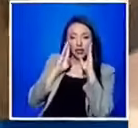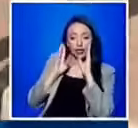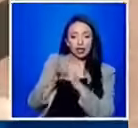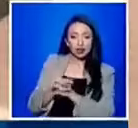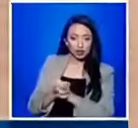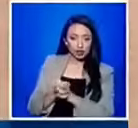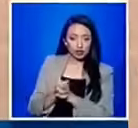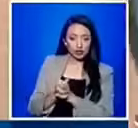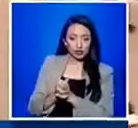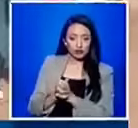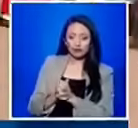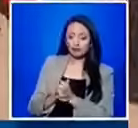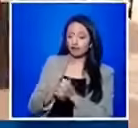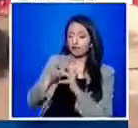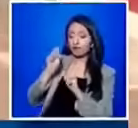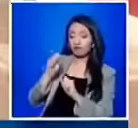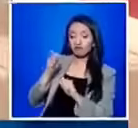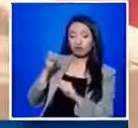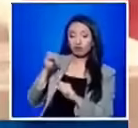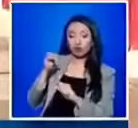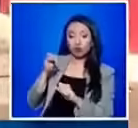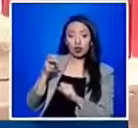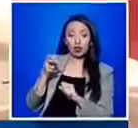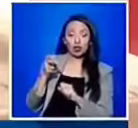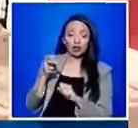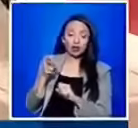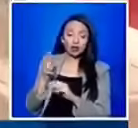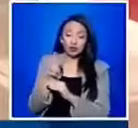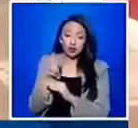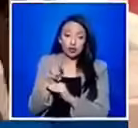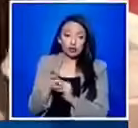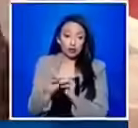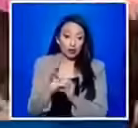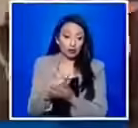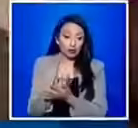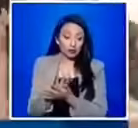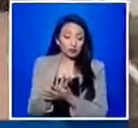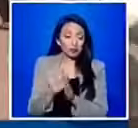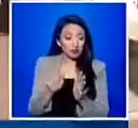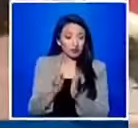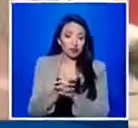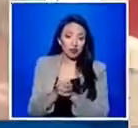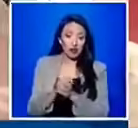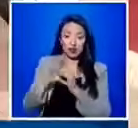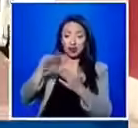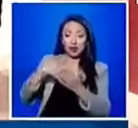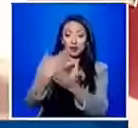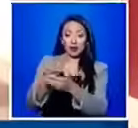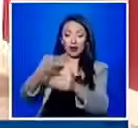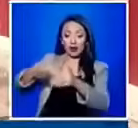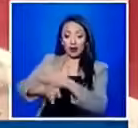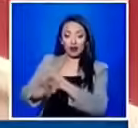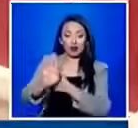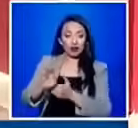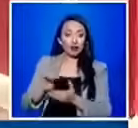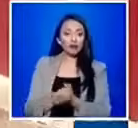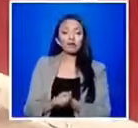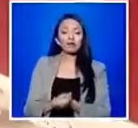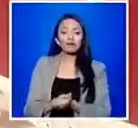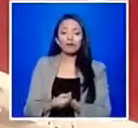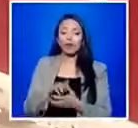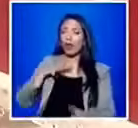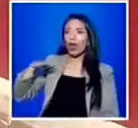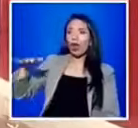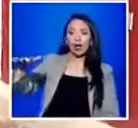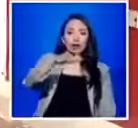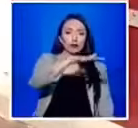situación para que ellos pues puedan movilizarse de una manera segura, sobre todo, y llegar pues a las instituciones educativas. Este es el ambiente